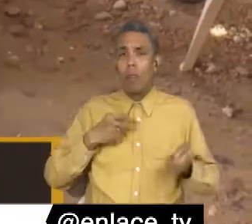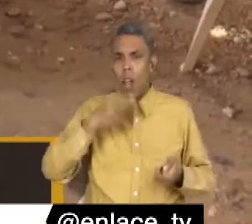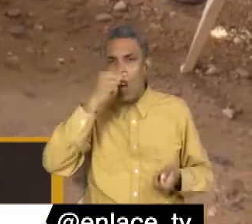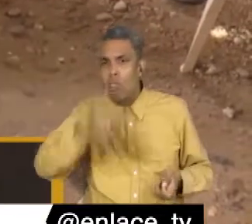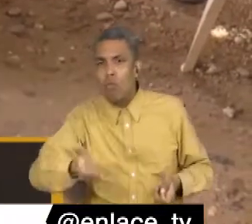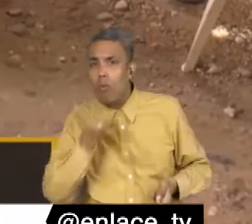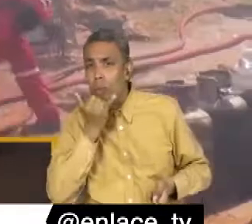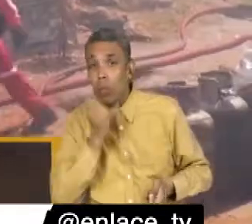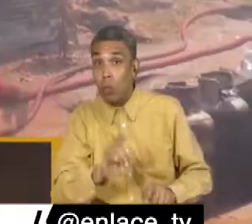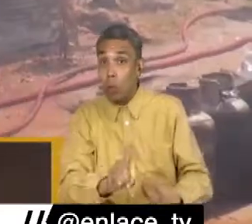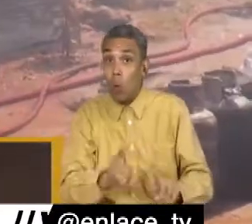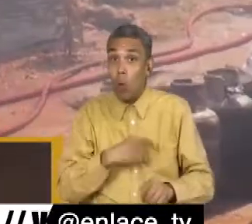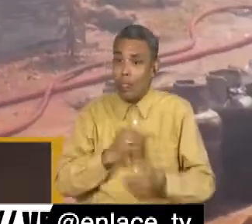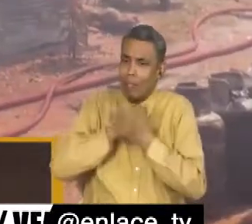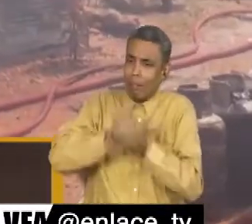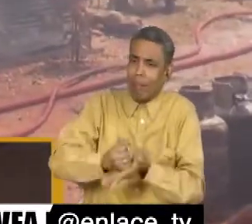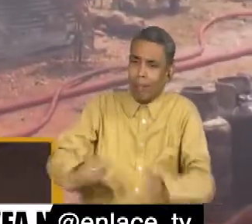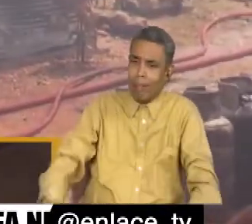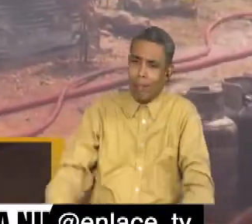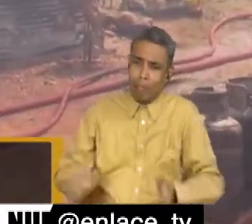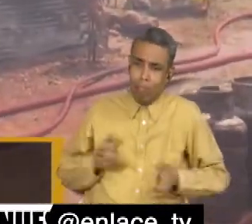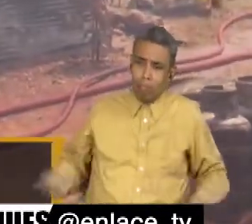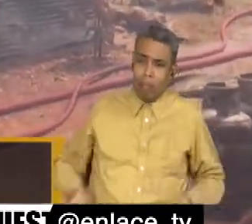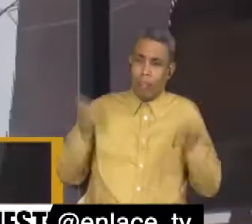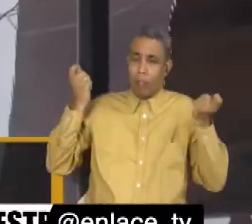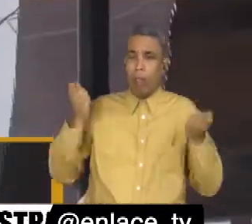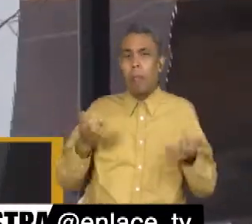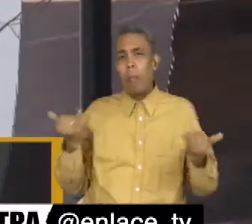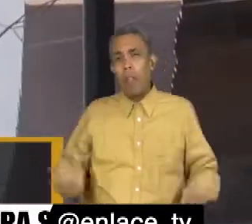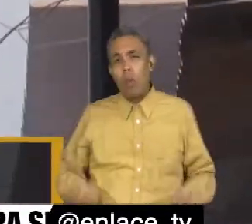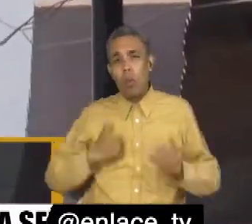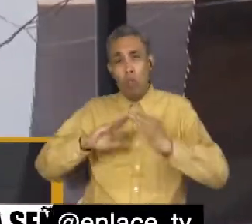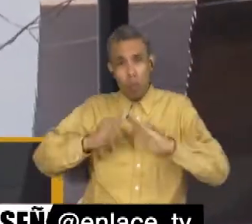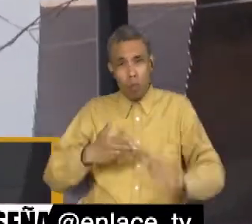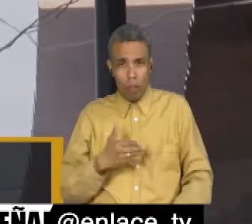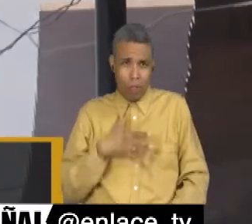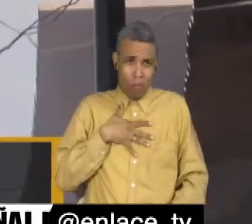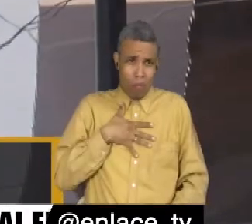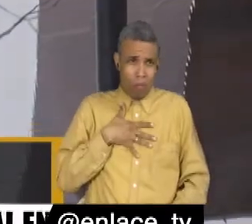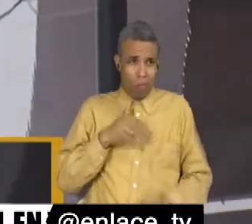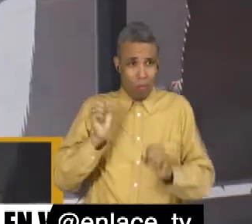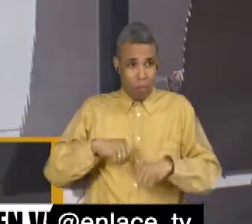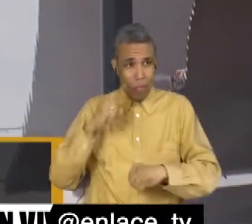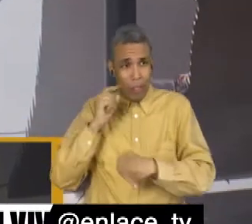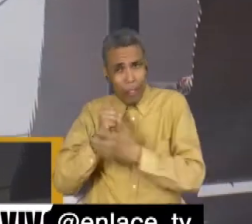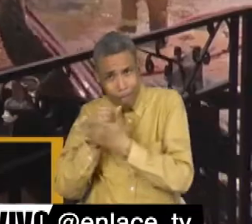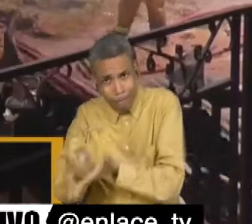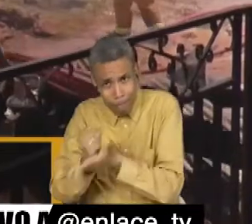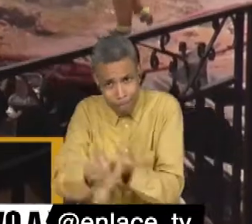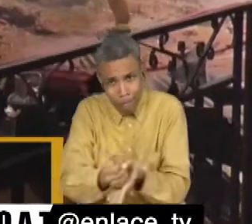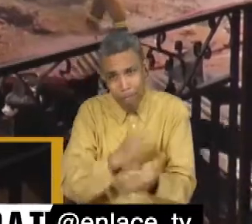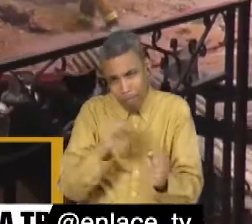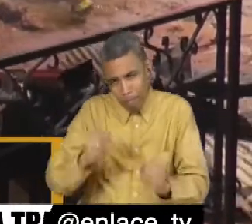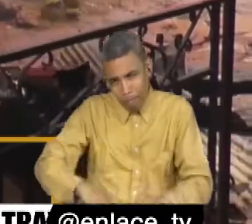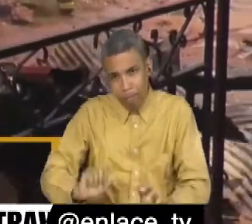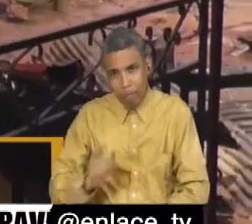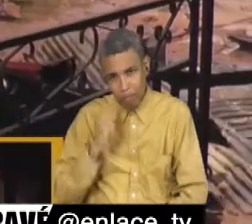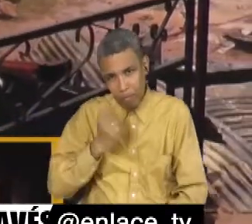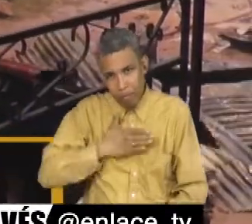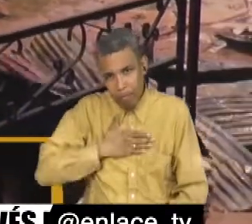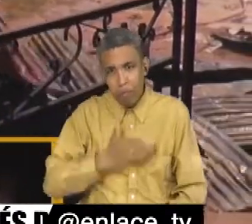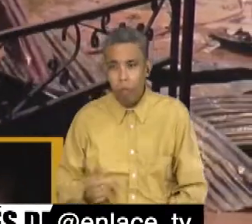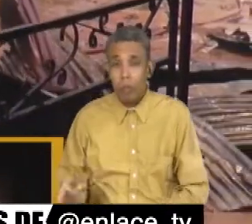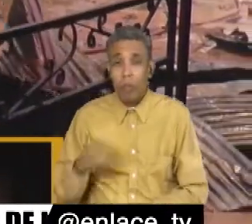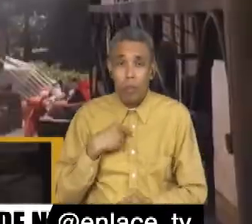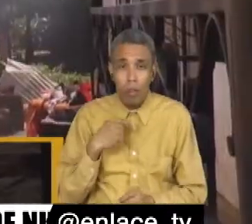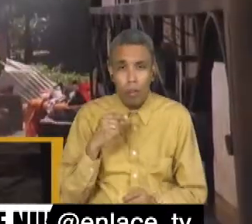Los vecinos lo sacamos. Ahora se espera la solidaridad de la ciudadanía, los buenos corazones de todos, para devolverle el techo a Pacho y a su hijo, cuya tristeza